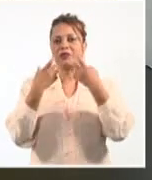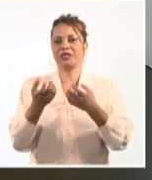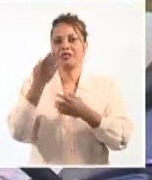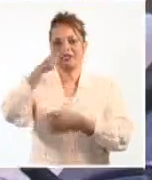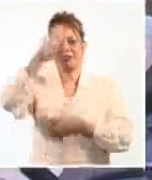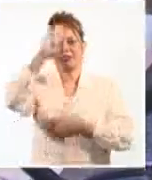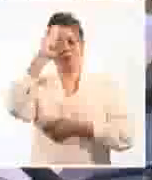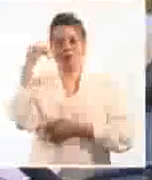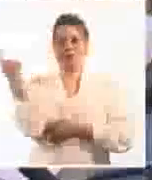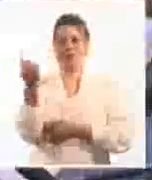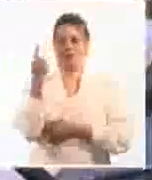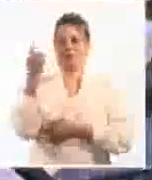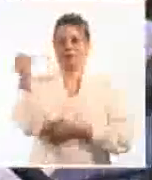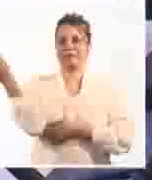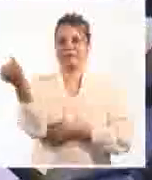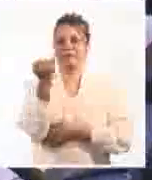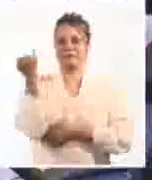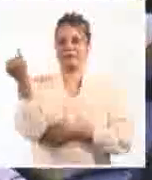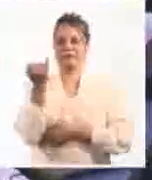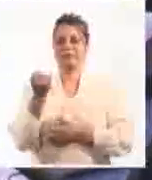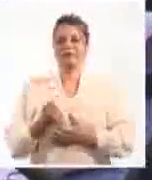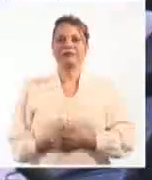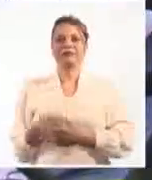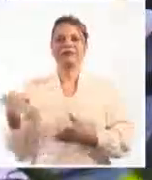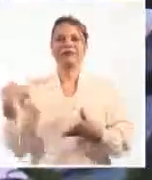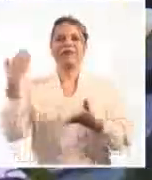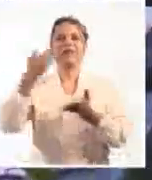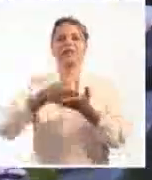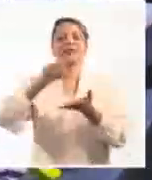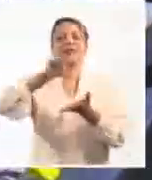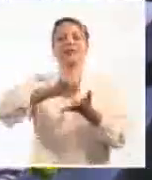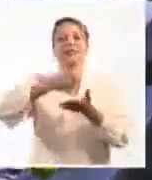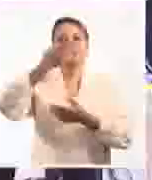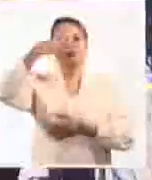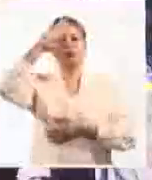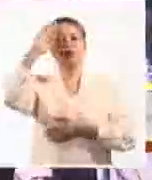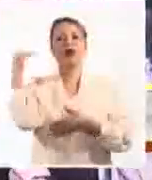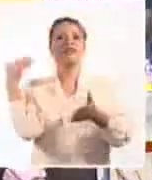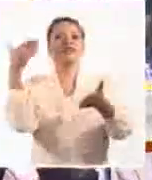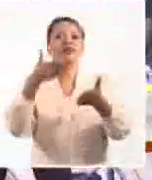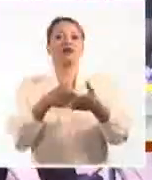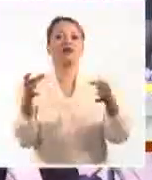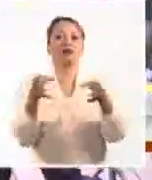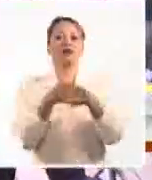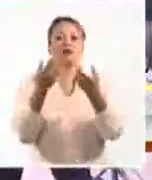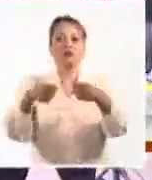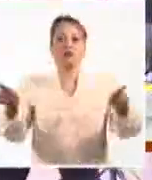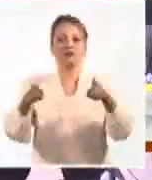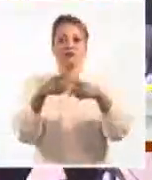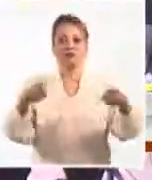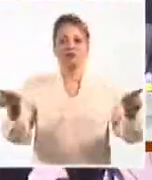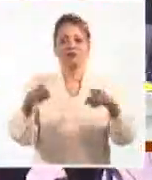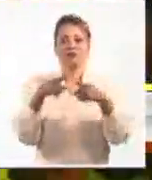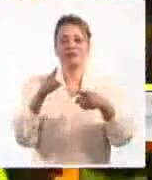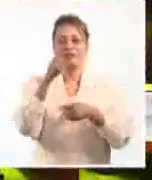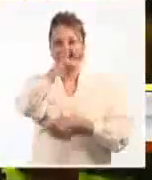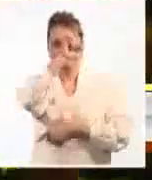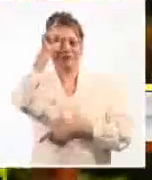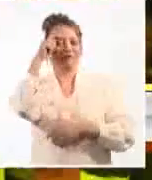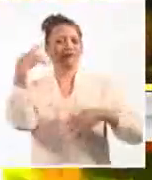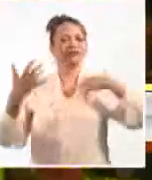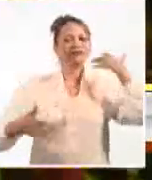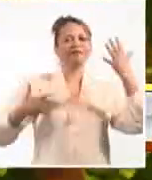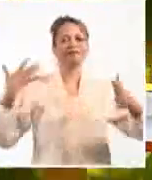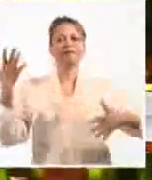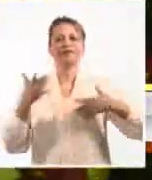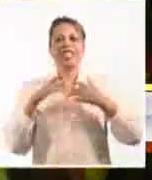internacional. Hasta el centro del país llegó Michael Blanco y su Salsa Mayor. Los espirituanos disfrutaron de una